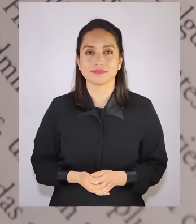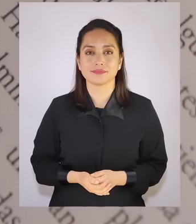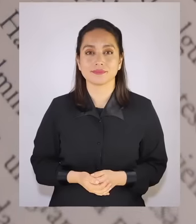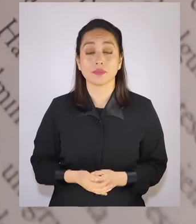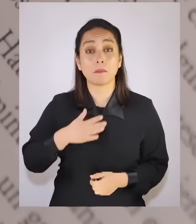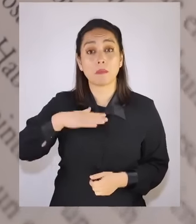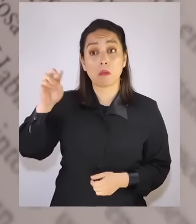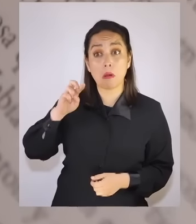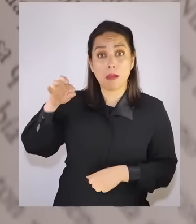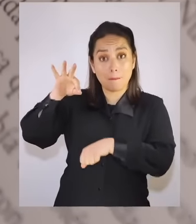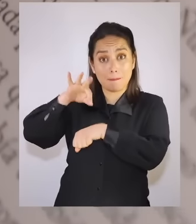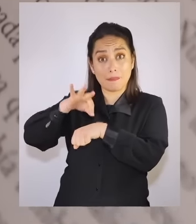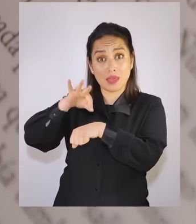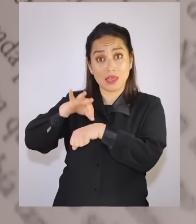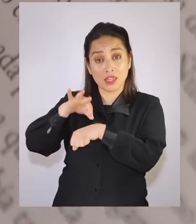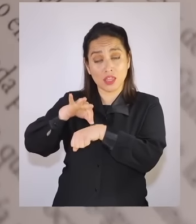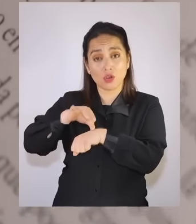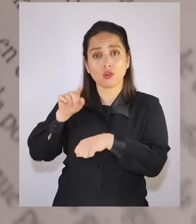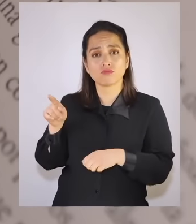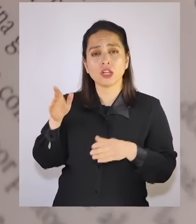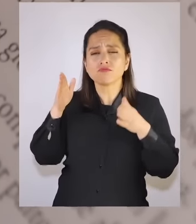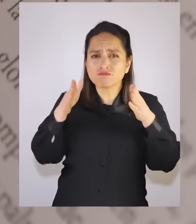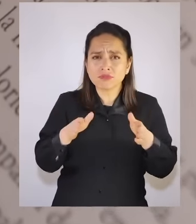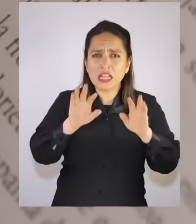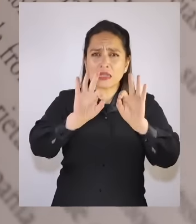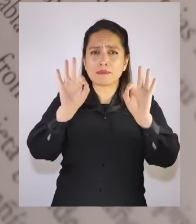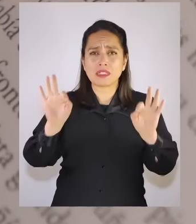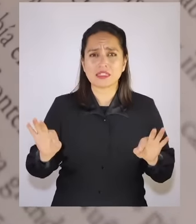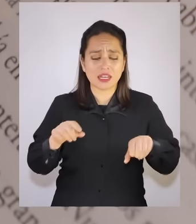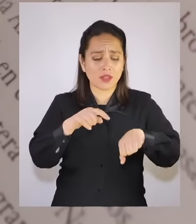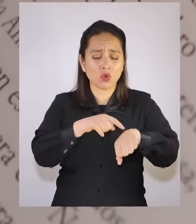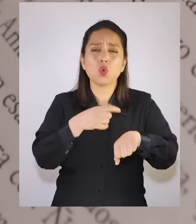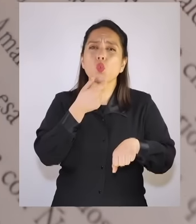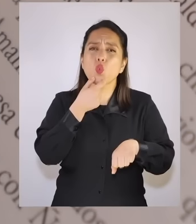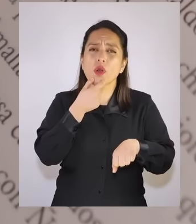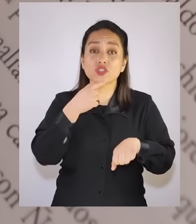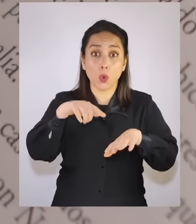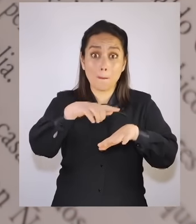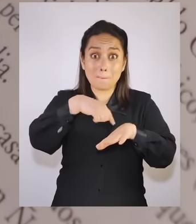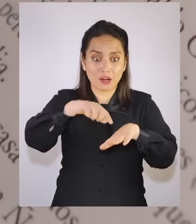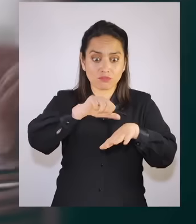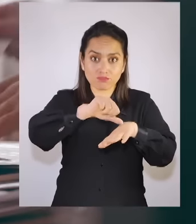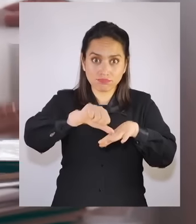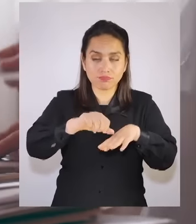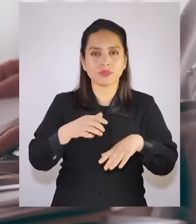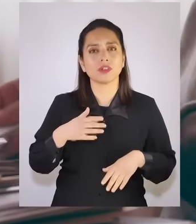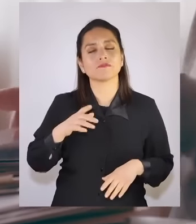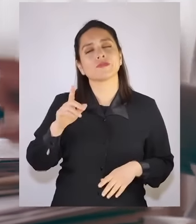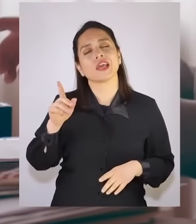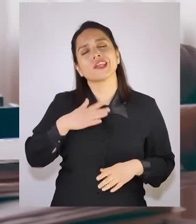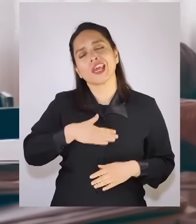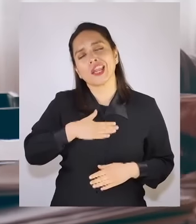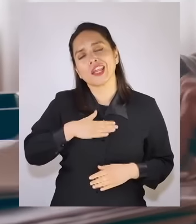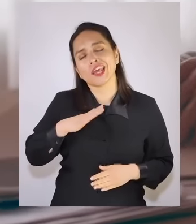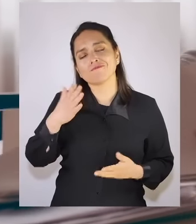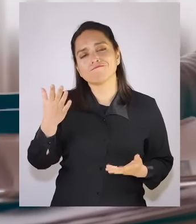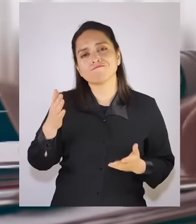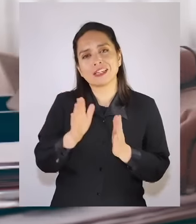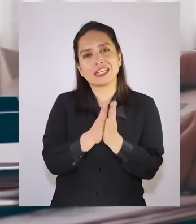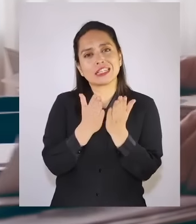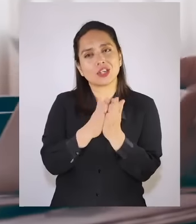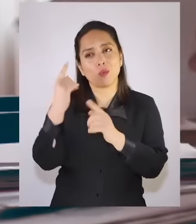Mi papá, que era médico, que era doctor, traumatólogo, cirujano humano, algún día quiso escribir la